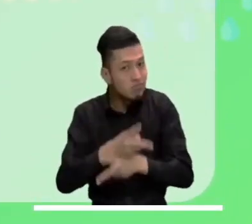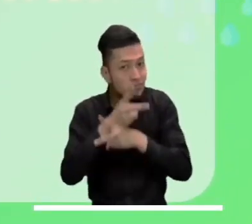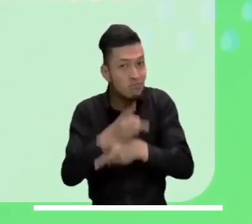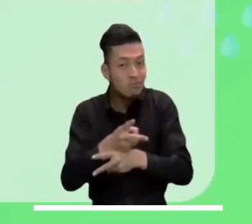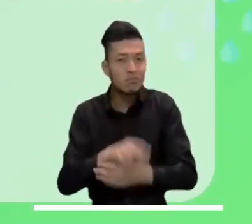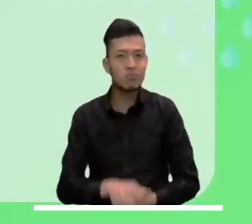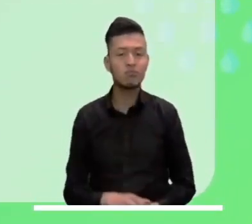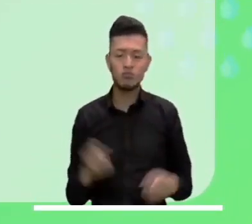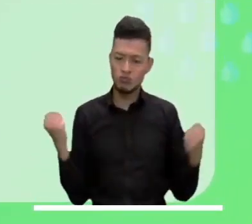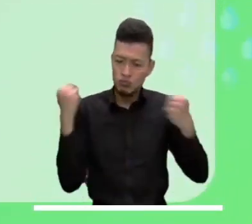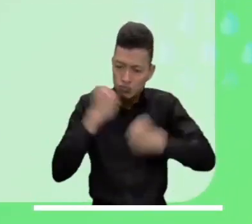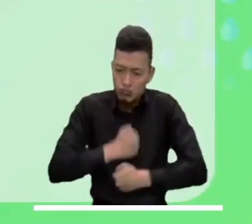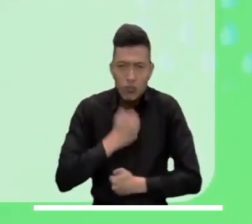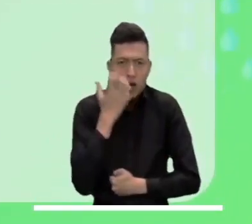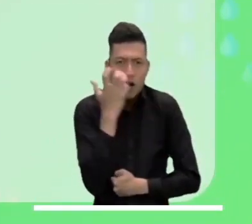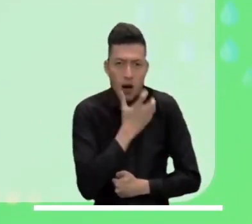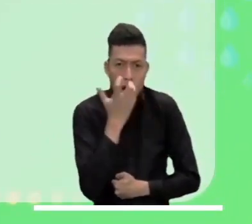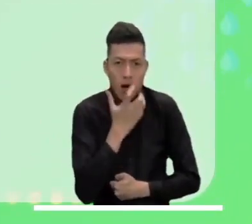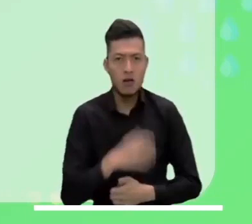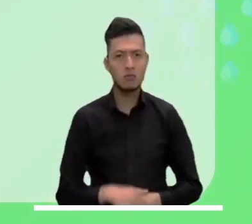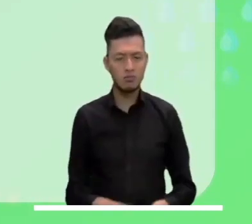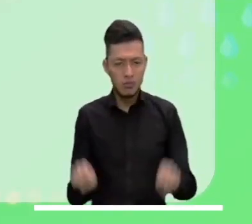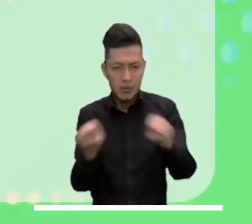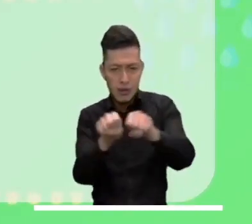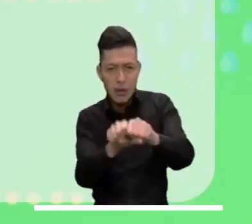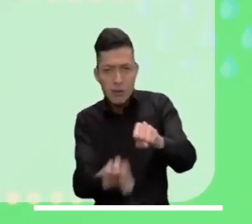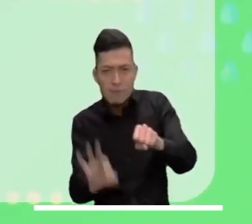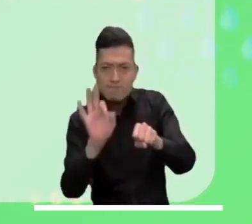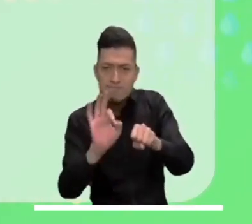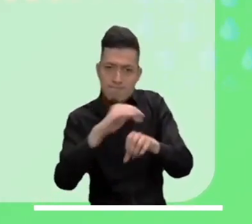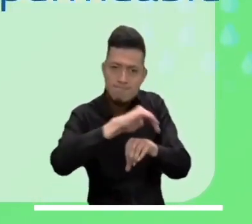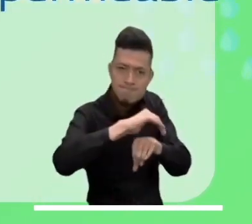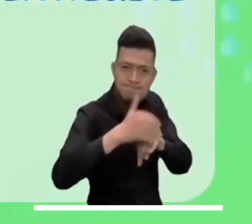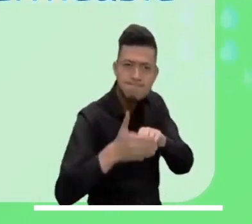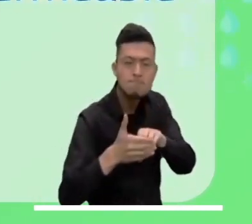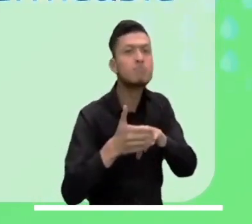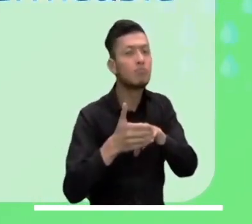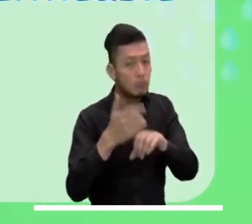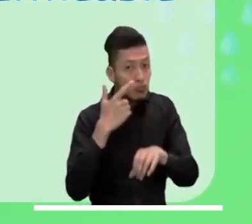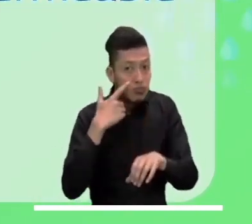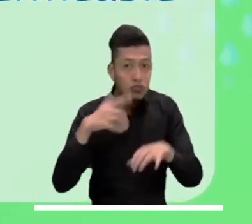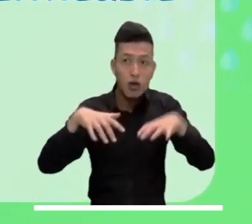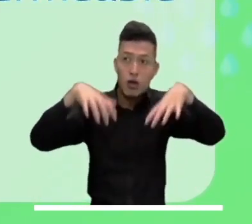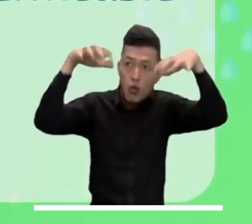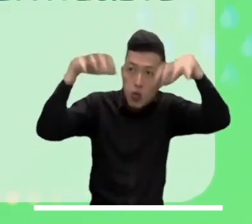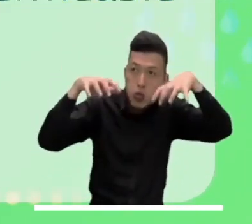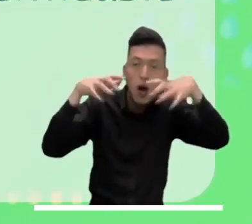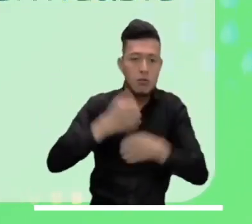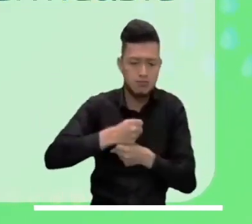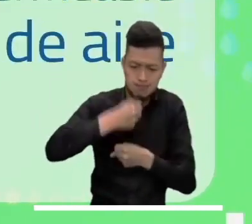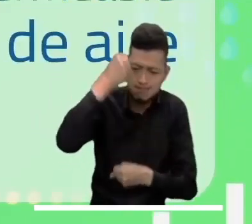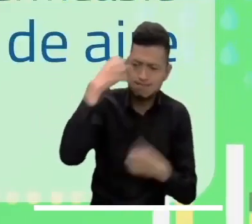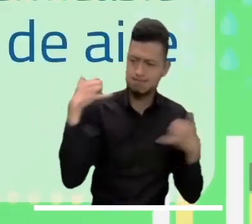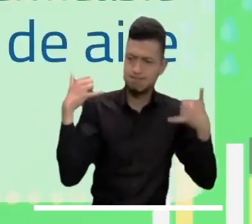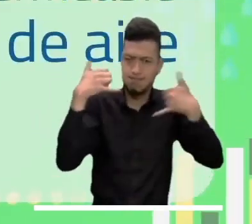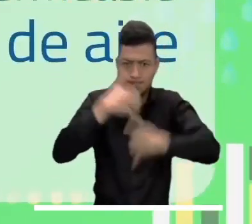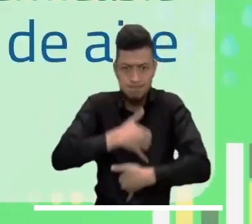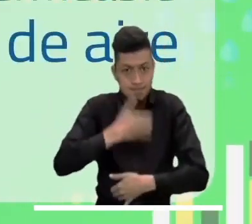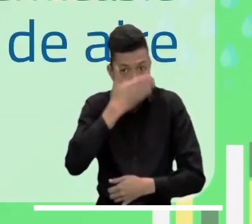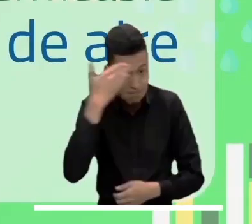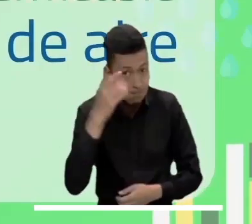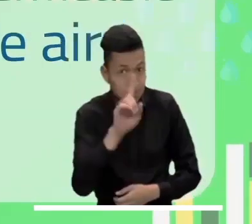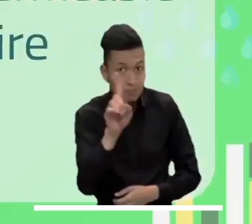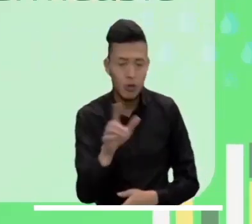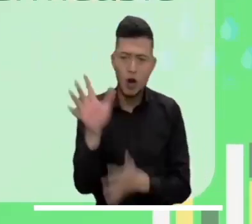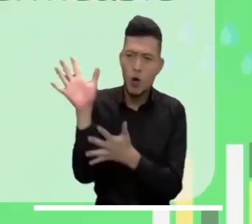temporada de lluvias. Procure estar bien abrigado. Utilizar calzado apropiado. No olvide llevar sombrilla o